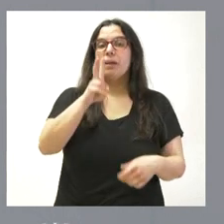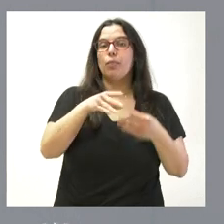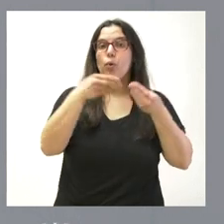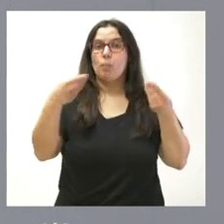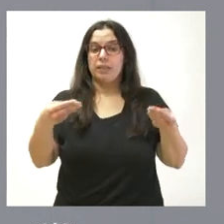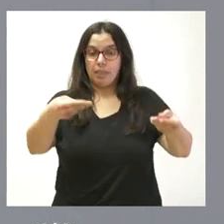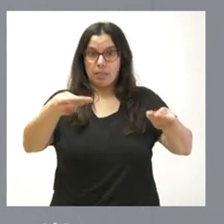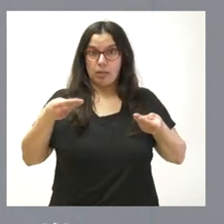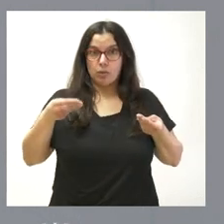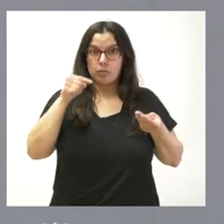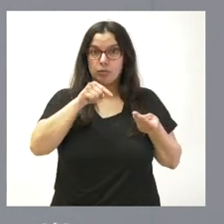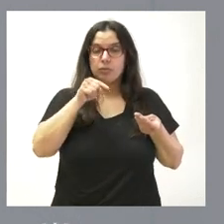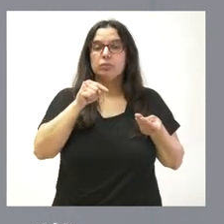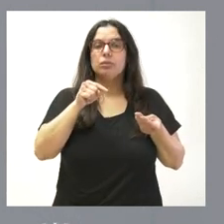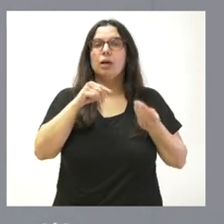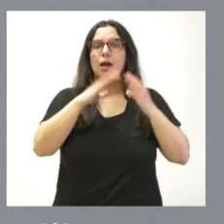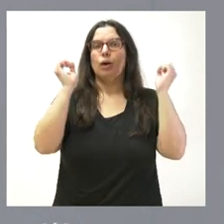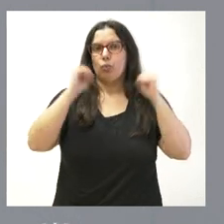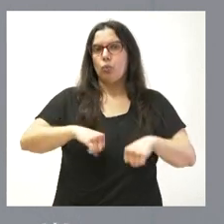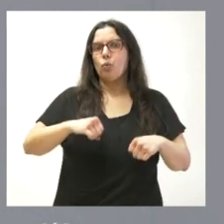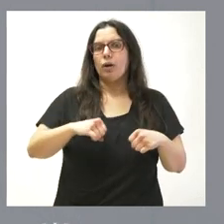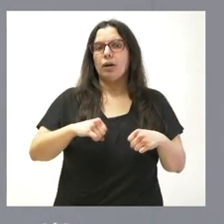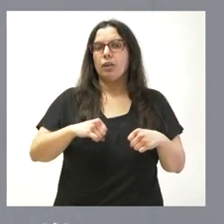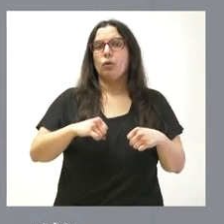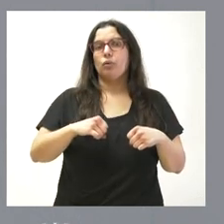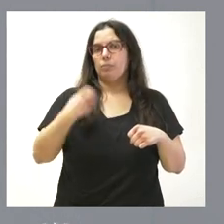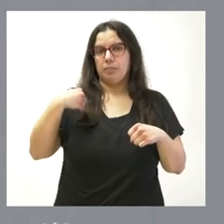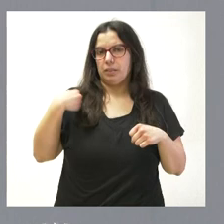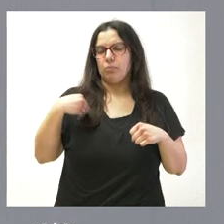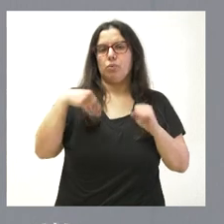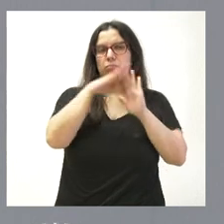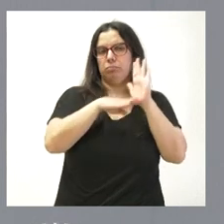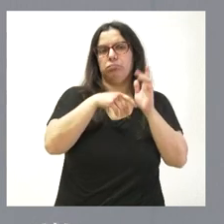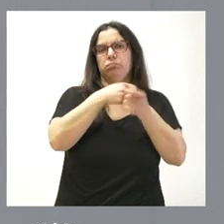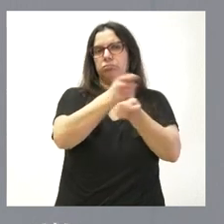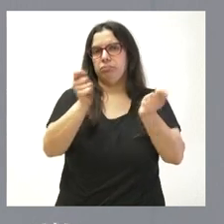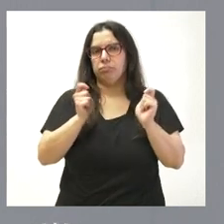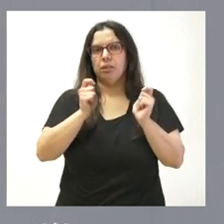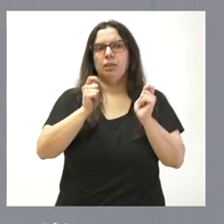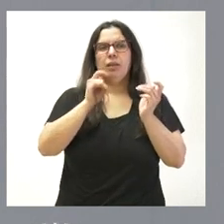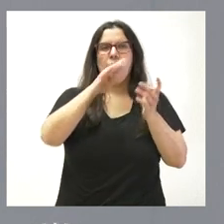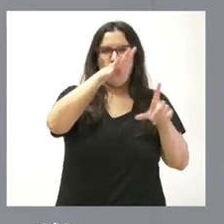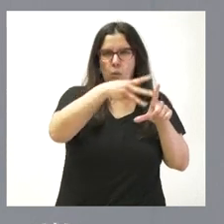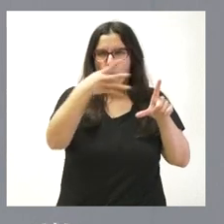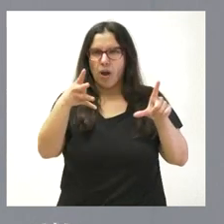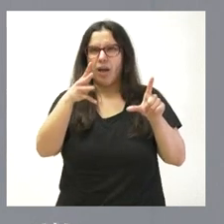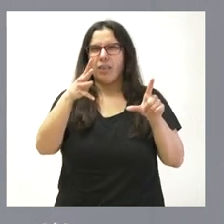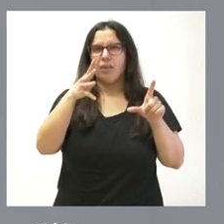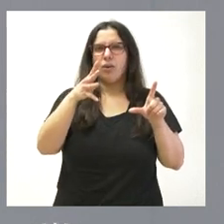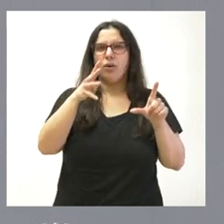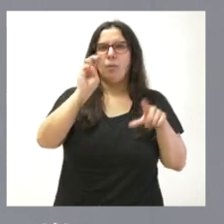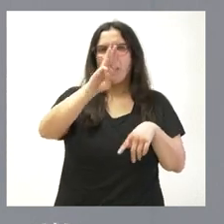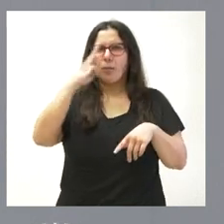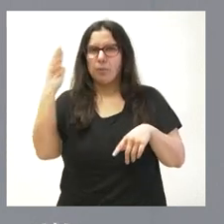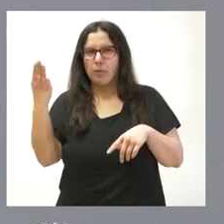documentación de este acuerdo y Asimismo les ha sido entregado pues unas páginas con unos cuadros con un Powerpoint